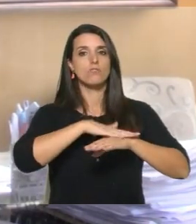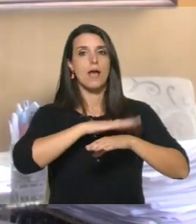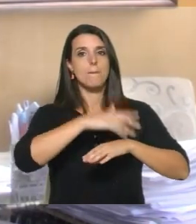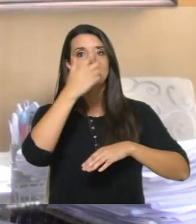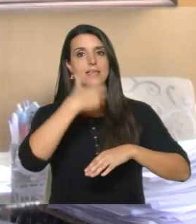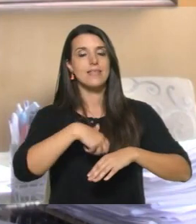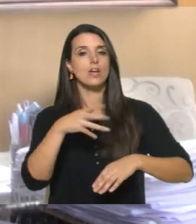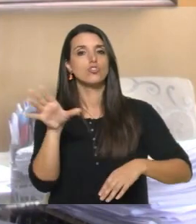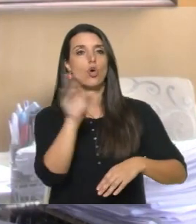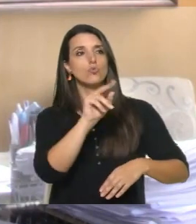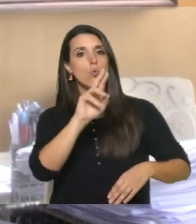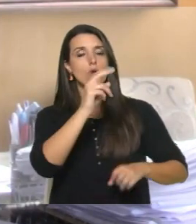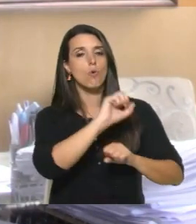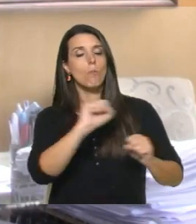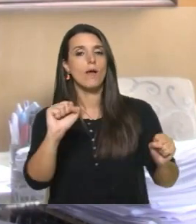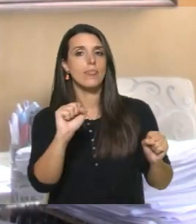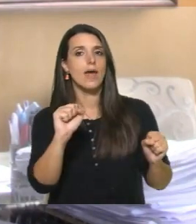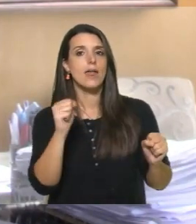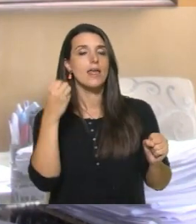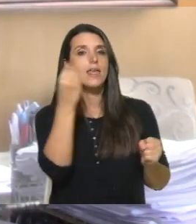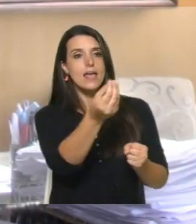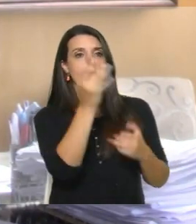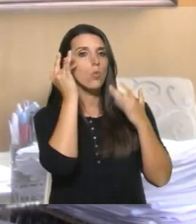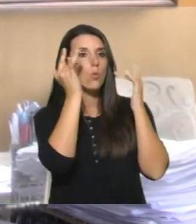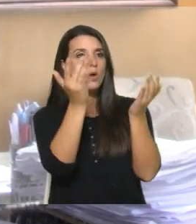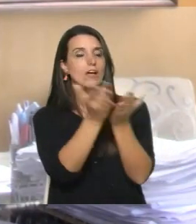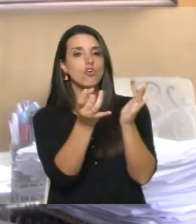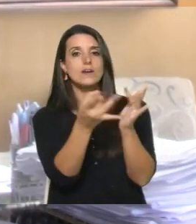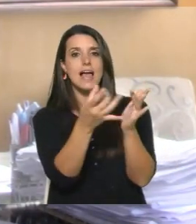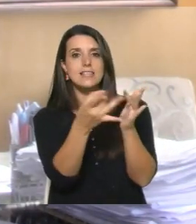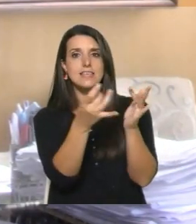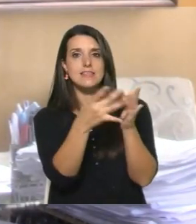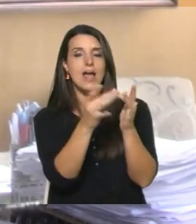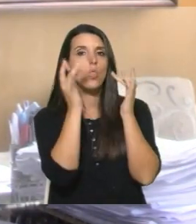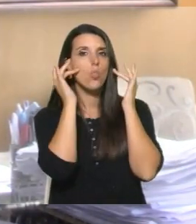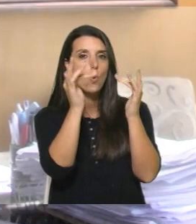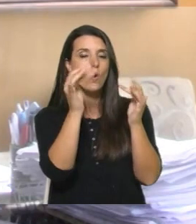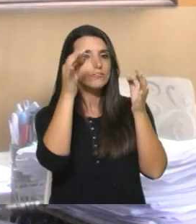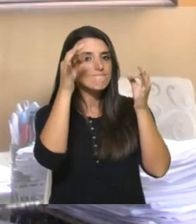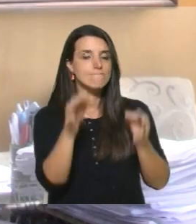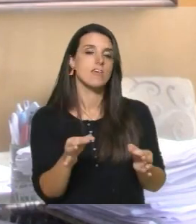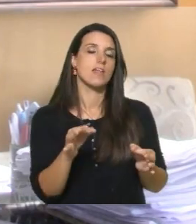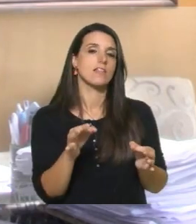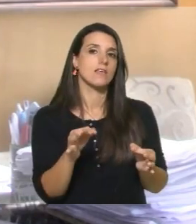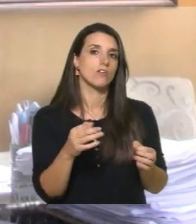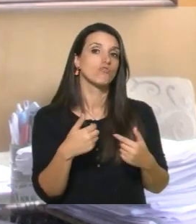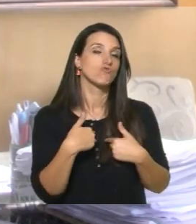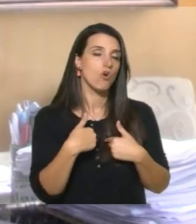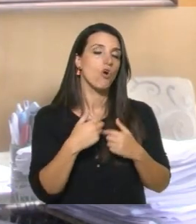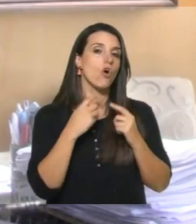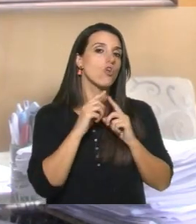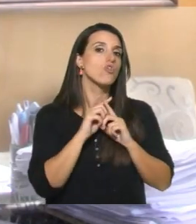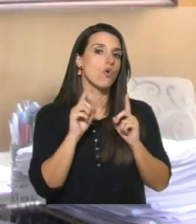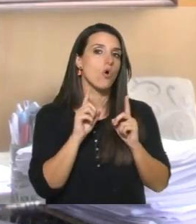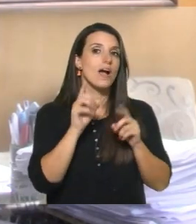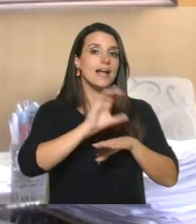es que todos los uruguayos puedan tener una educación de calidad una ecuación pertinente tengo que evitar de